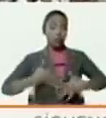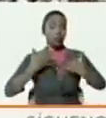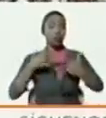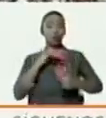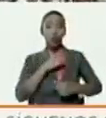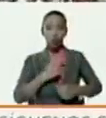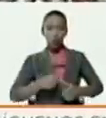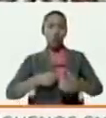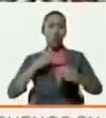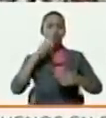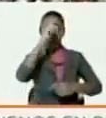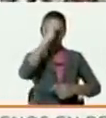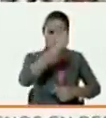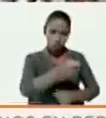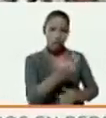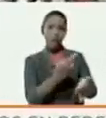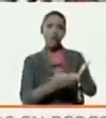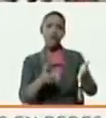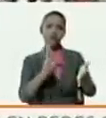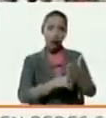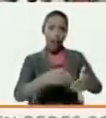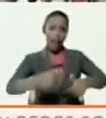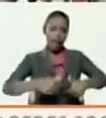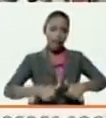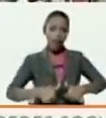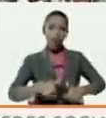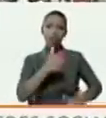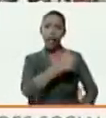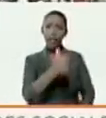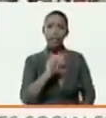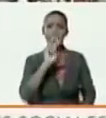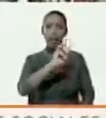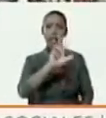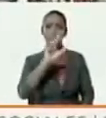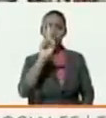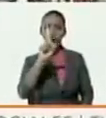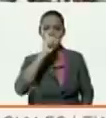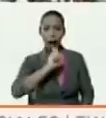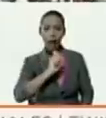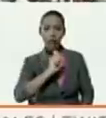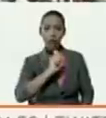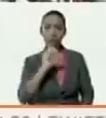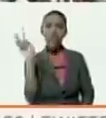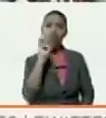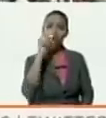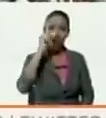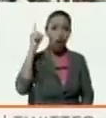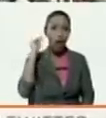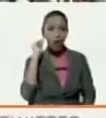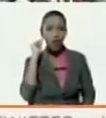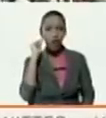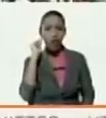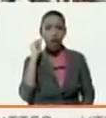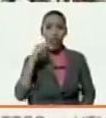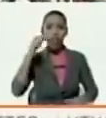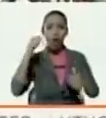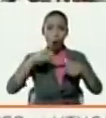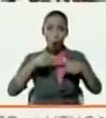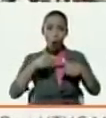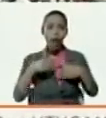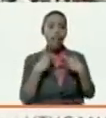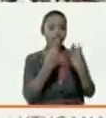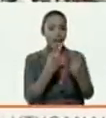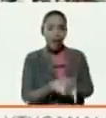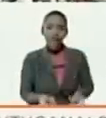reivindicar, reconocer el esfuerzo de hace 31 años de los venezolanos y las venezolanas es hoy darle valor a ese